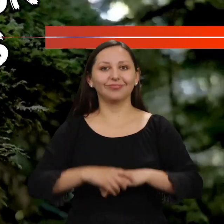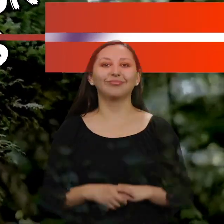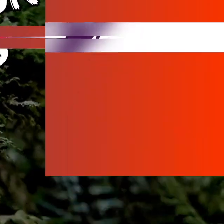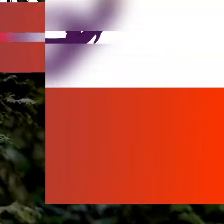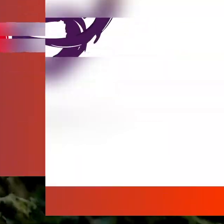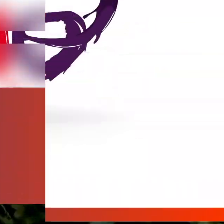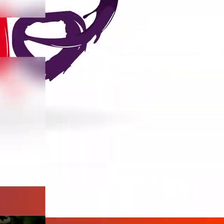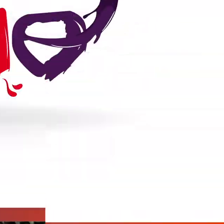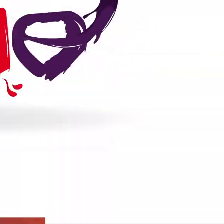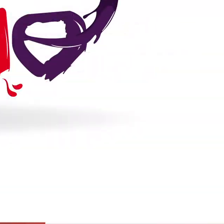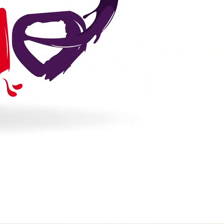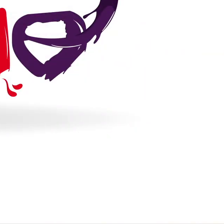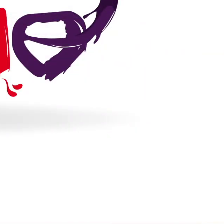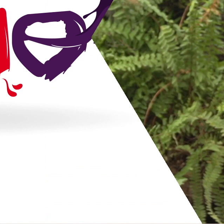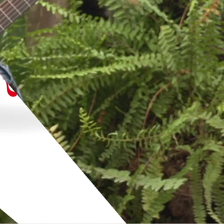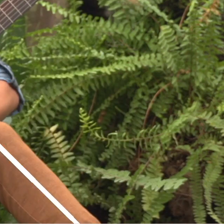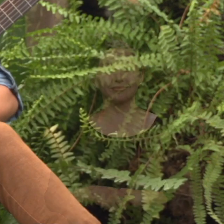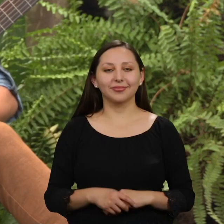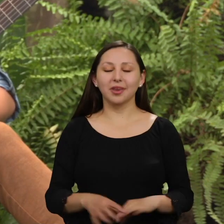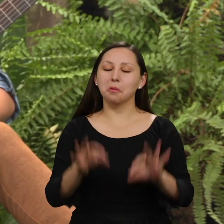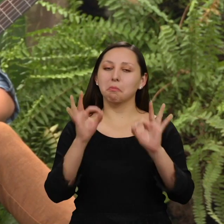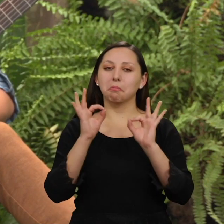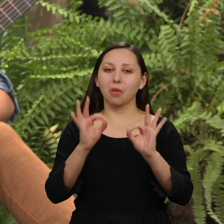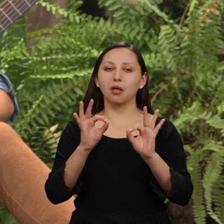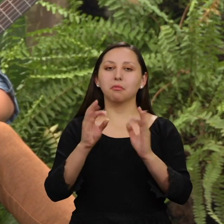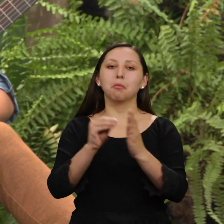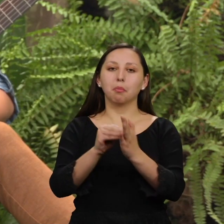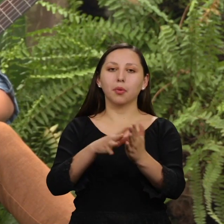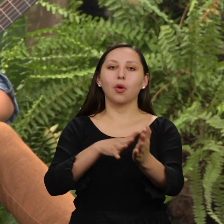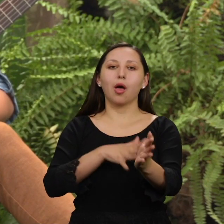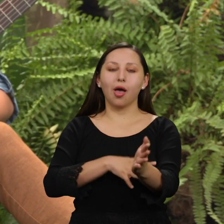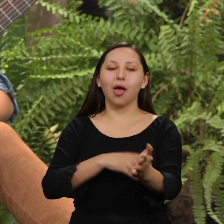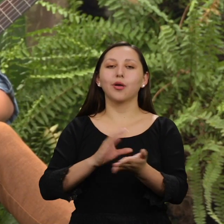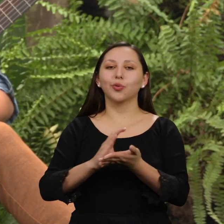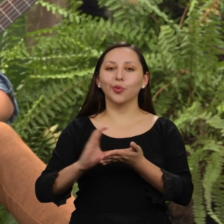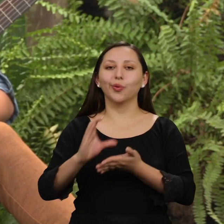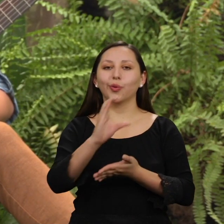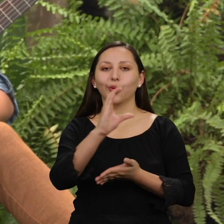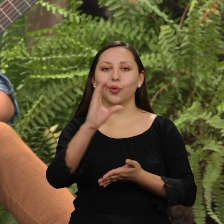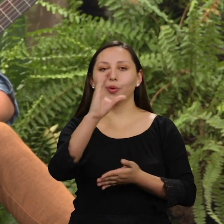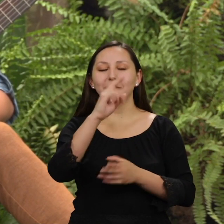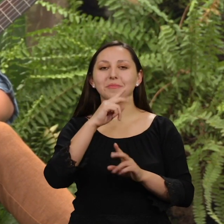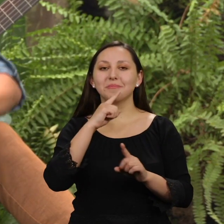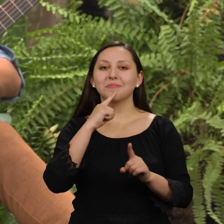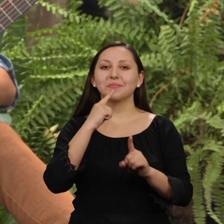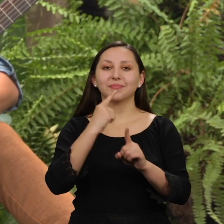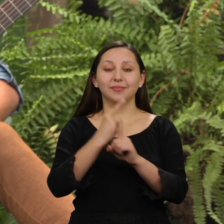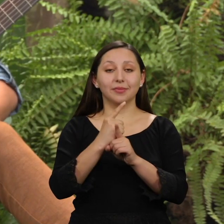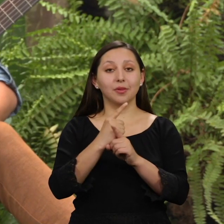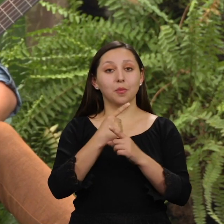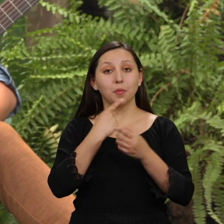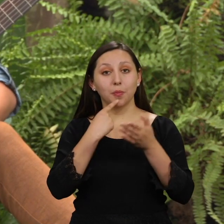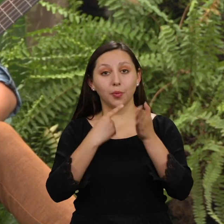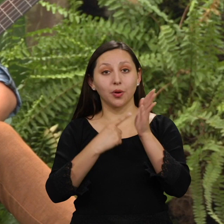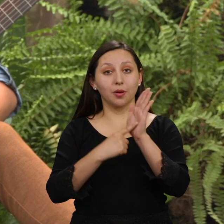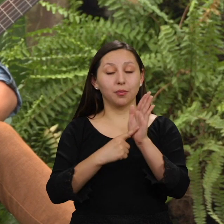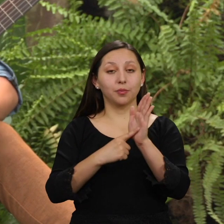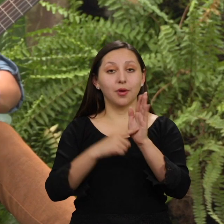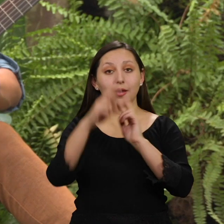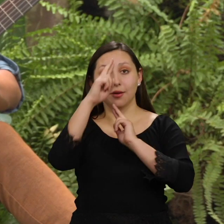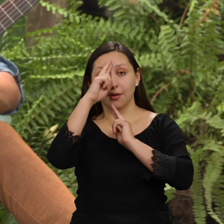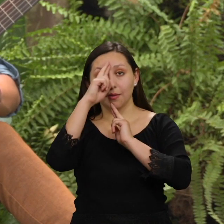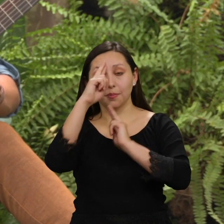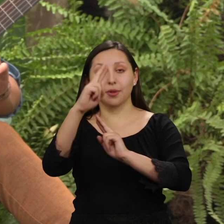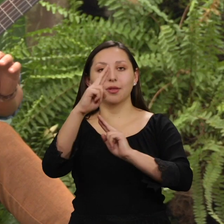seis meses Qué bueno es realizar proyectos en el cole Ajá Como por ejemplo el proyecto